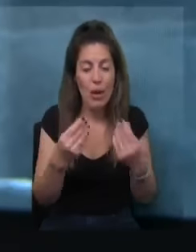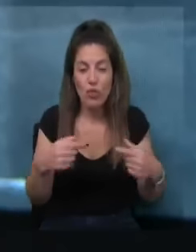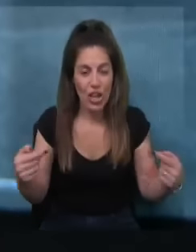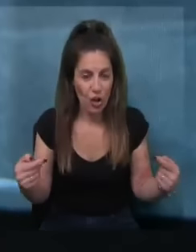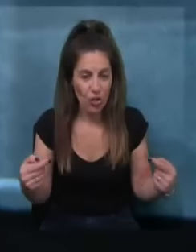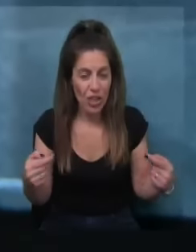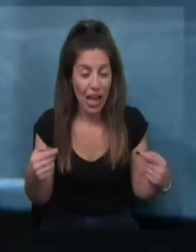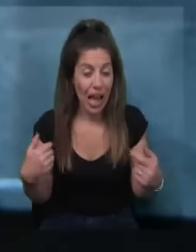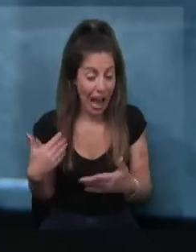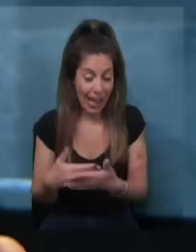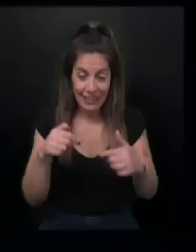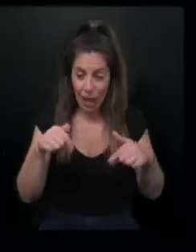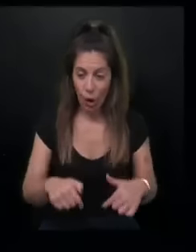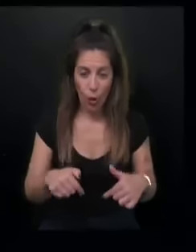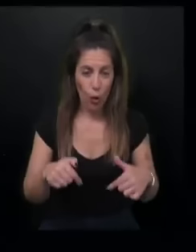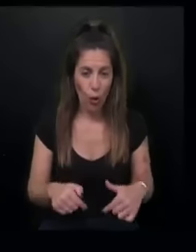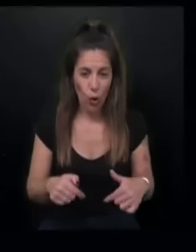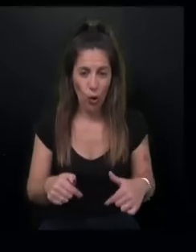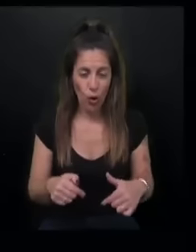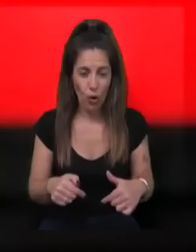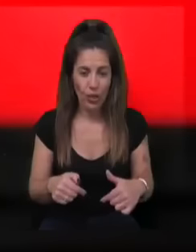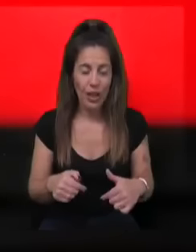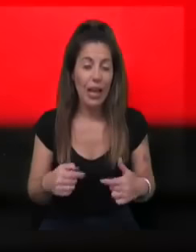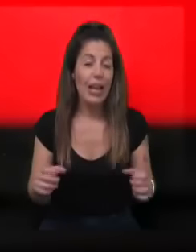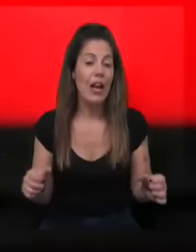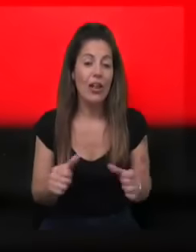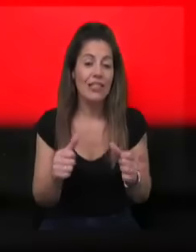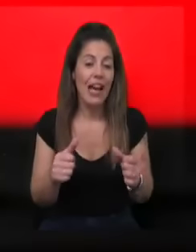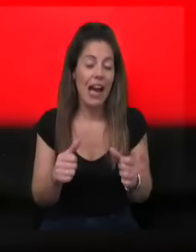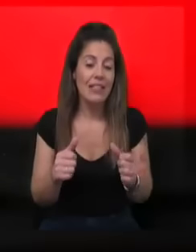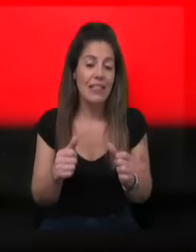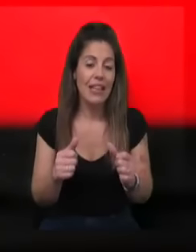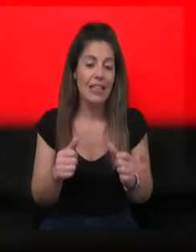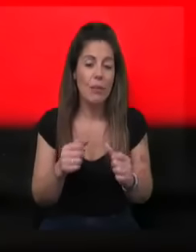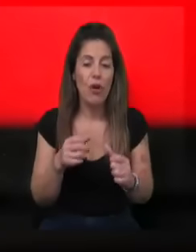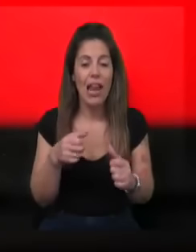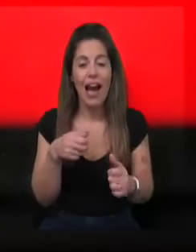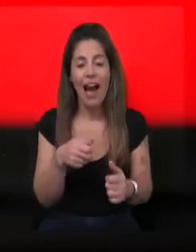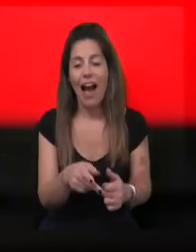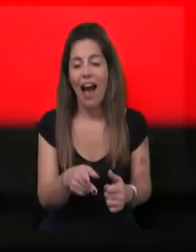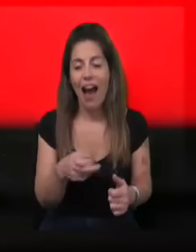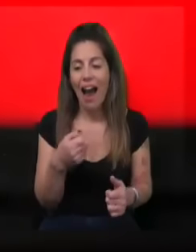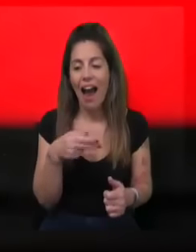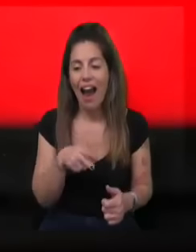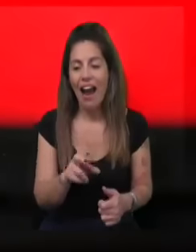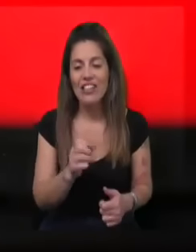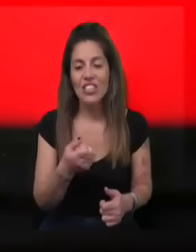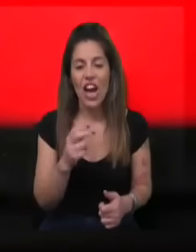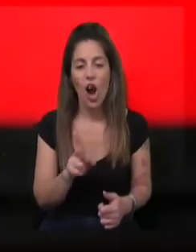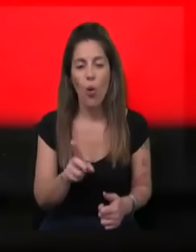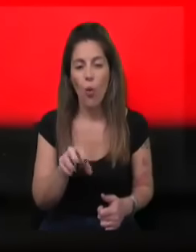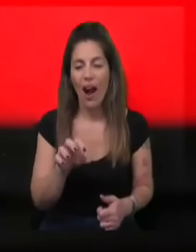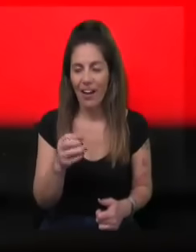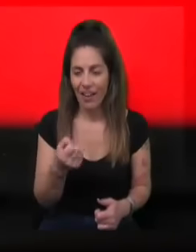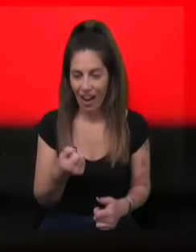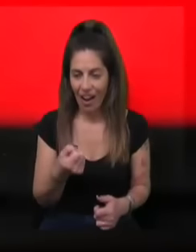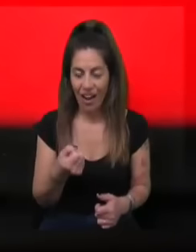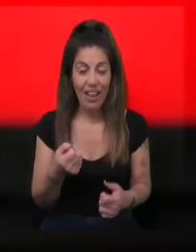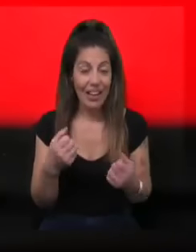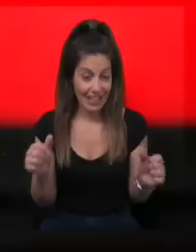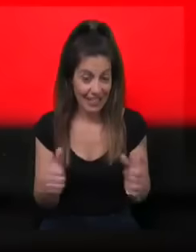pero hasta el día de hoy no están todas es ceremonias de la yahuasca con las cuales las personas consiguen una experiencia espiritual que se practican este en la